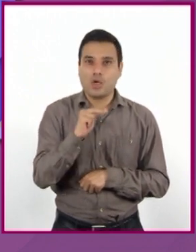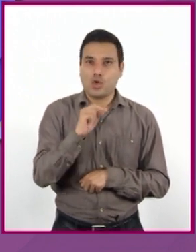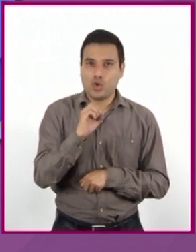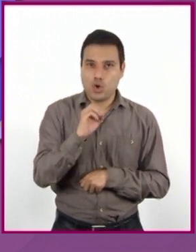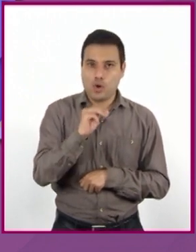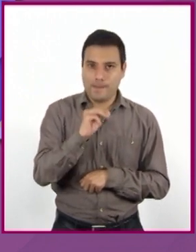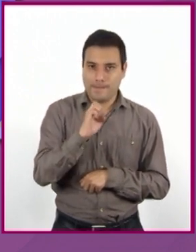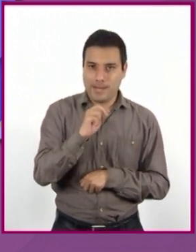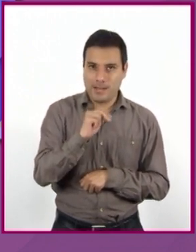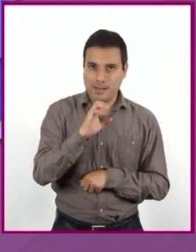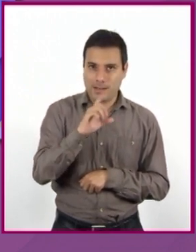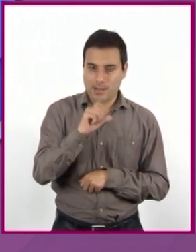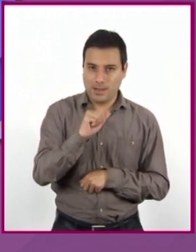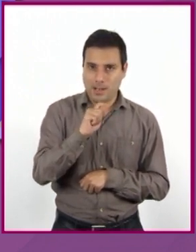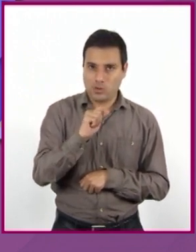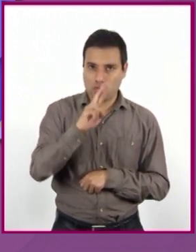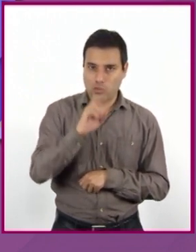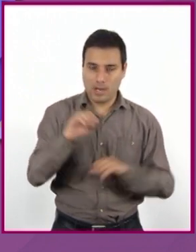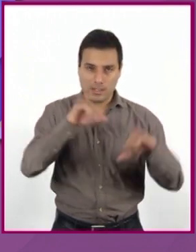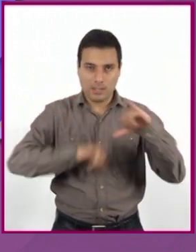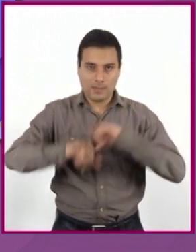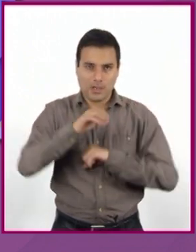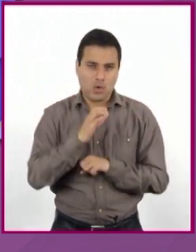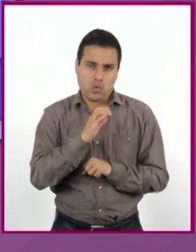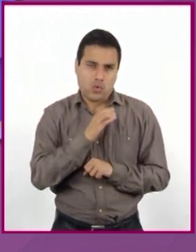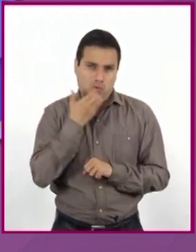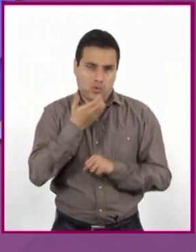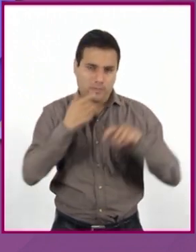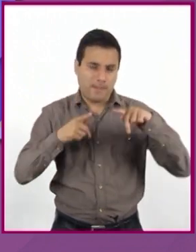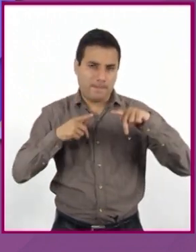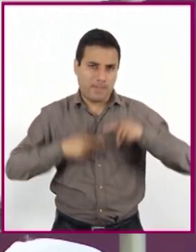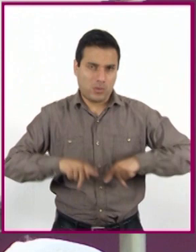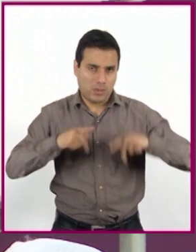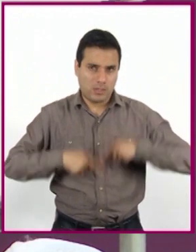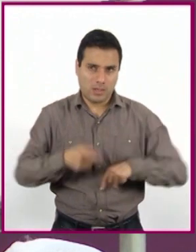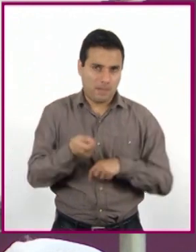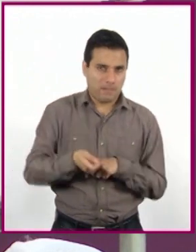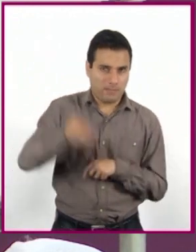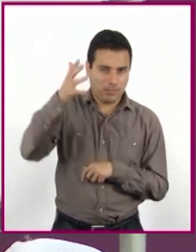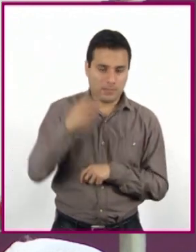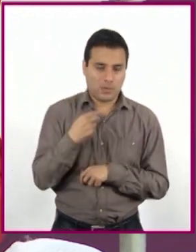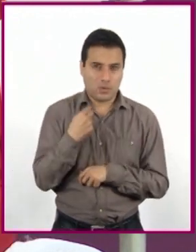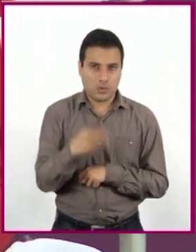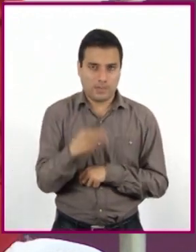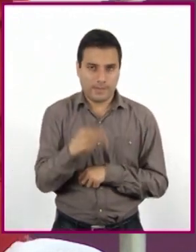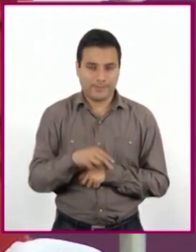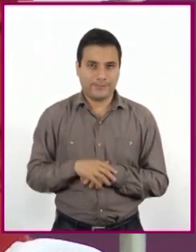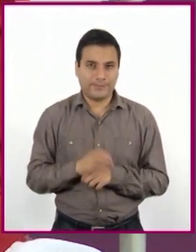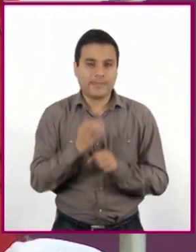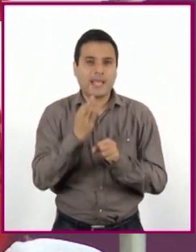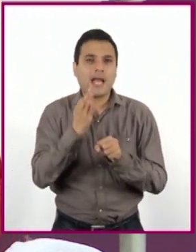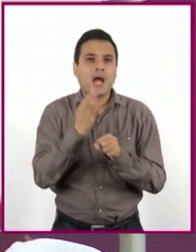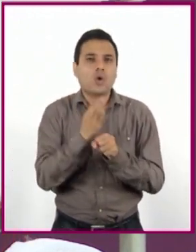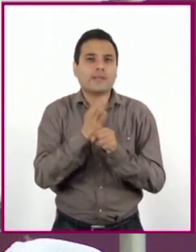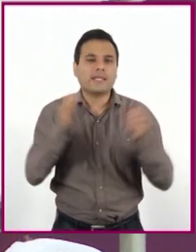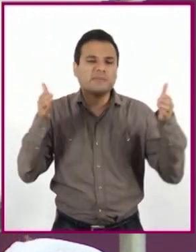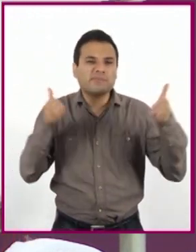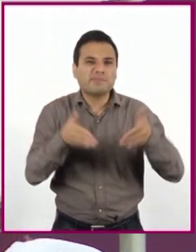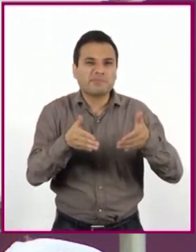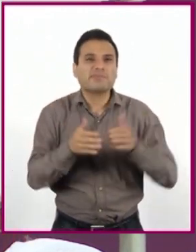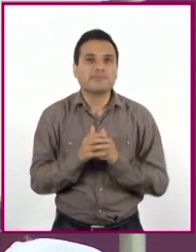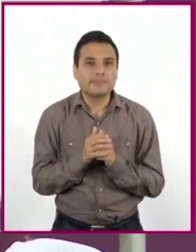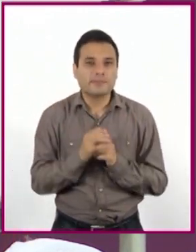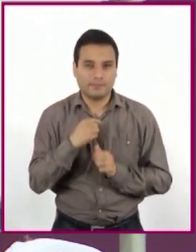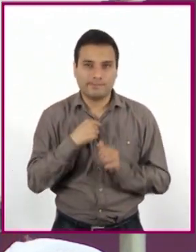de nombres que utiliza la química para identificar a los compuestos. En esta ocasión nos centraremos en explicar brevemente